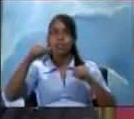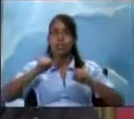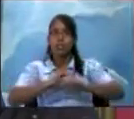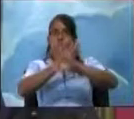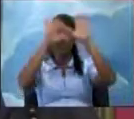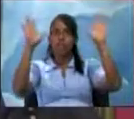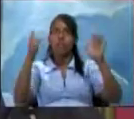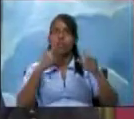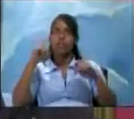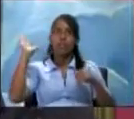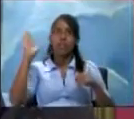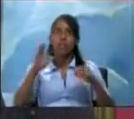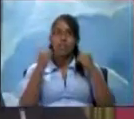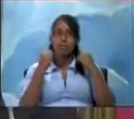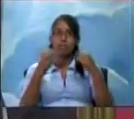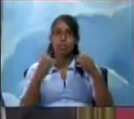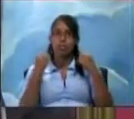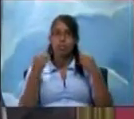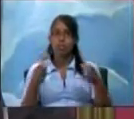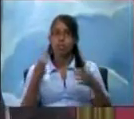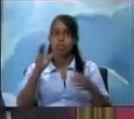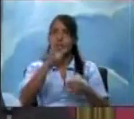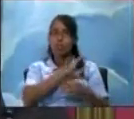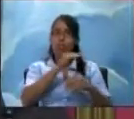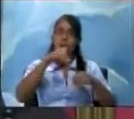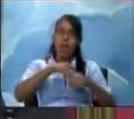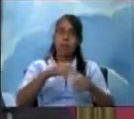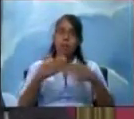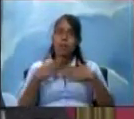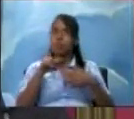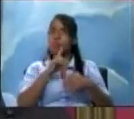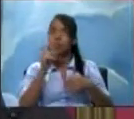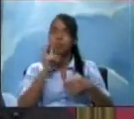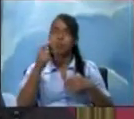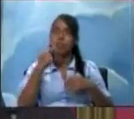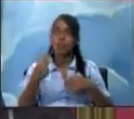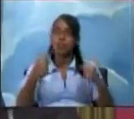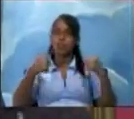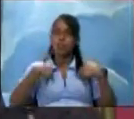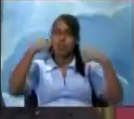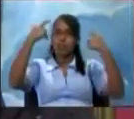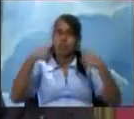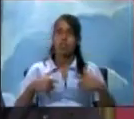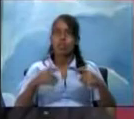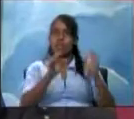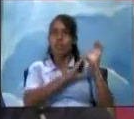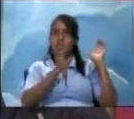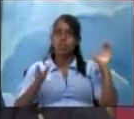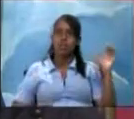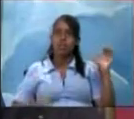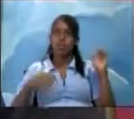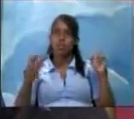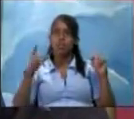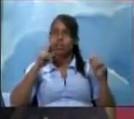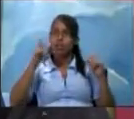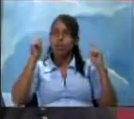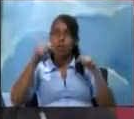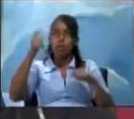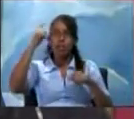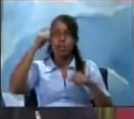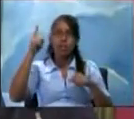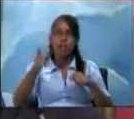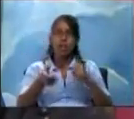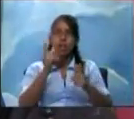diciendo en esta mañana. Dice que vendrán muchos en mi nombre diciendo yo soy el Cristo. Que es lo que vemos hoy en